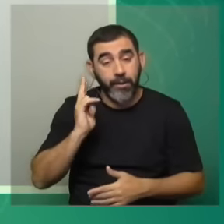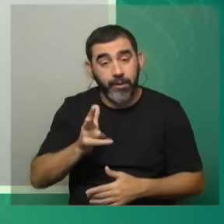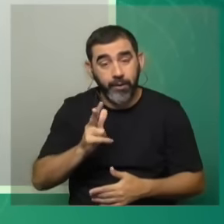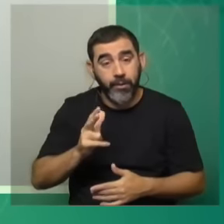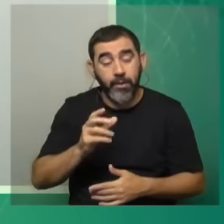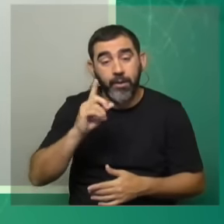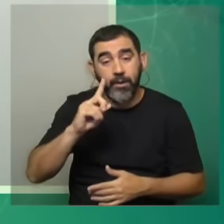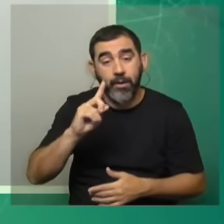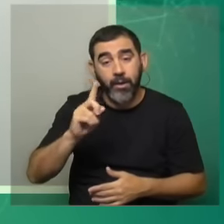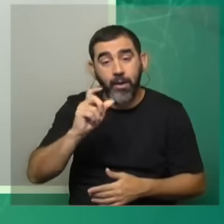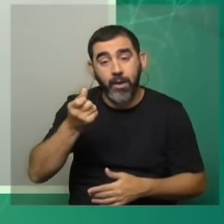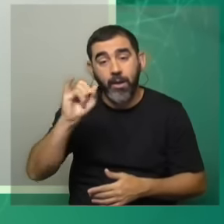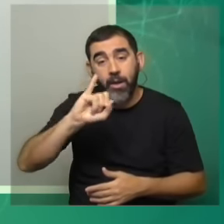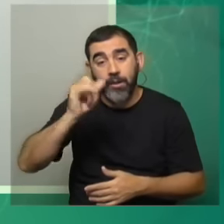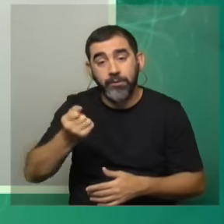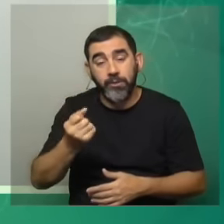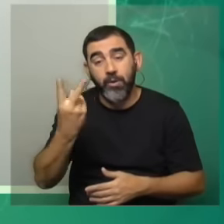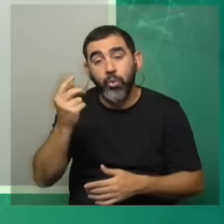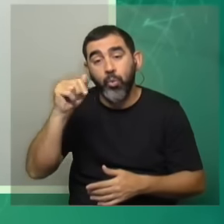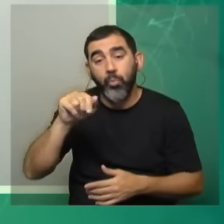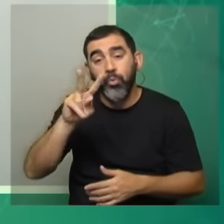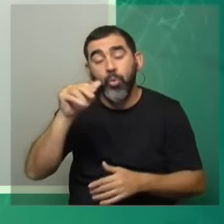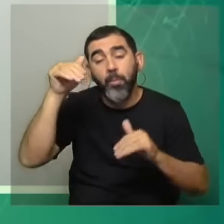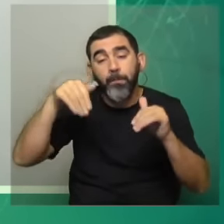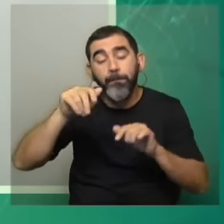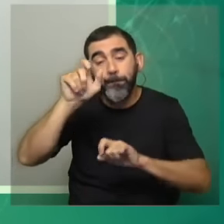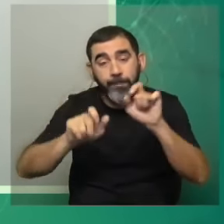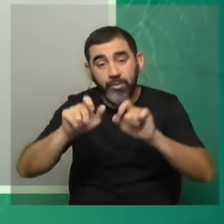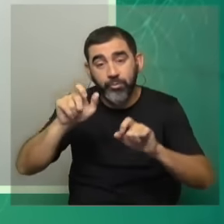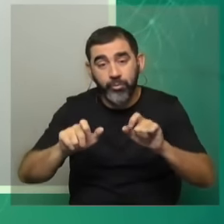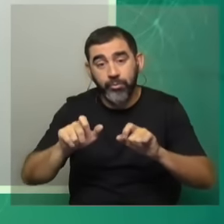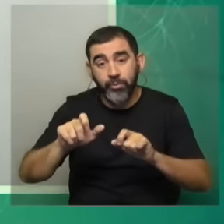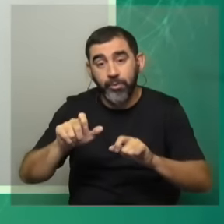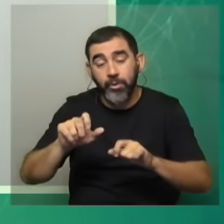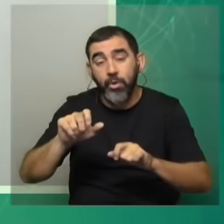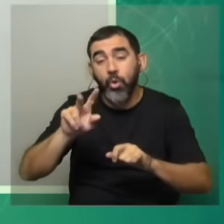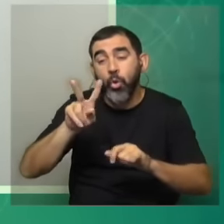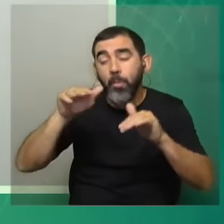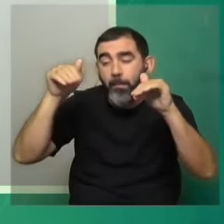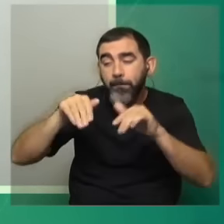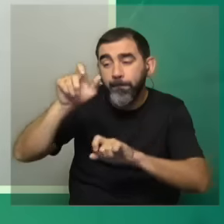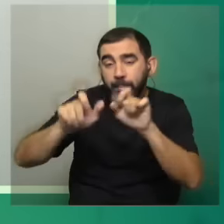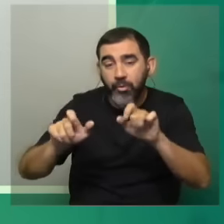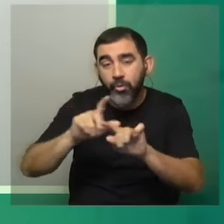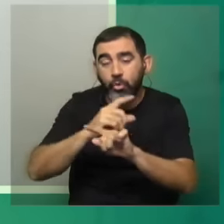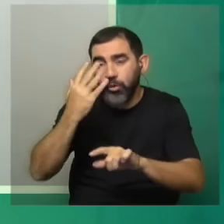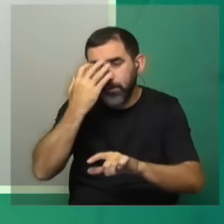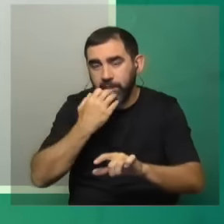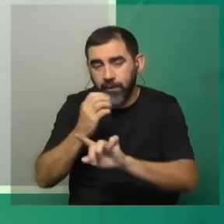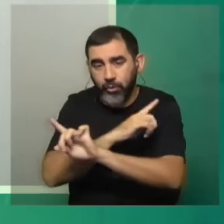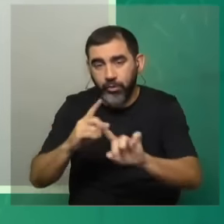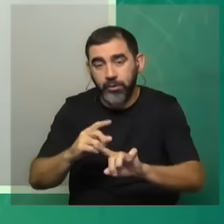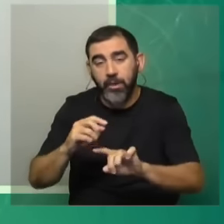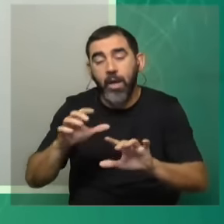franja de gaza tiene 2.2 millones de habitantes esos 2.2 millones de habitantes no son terroristas hay